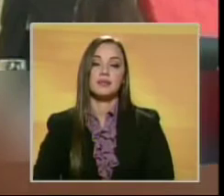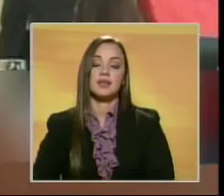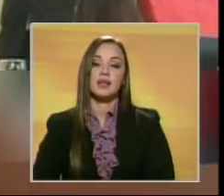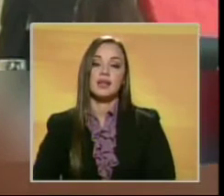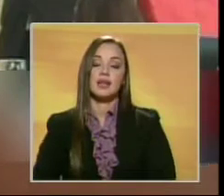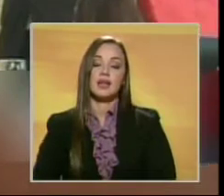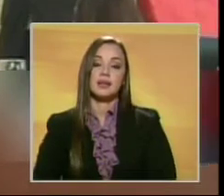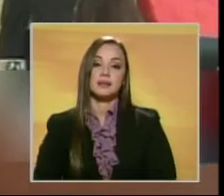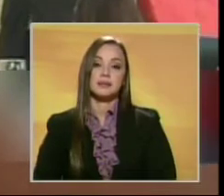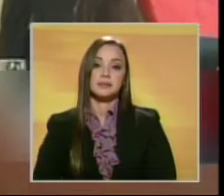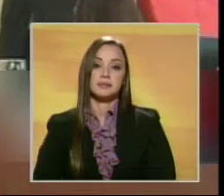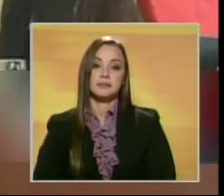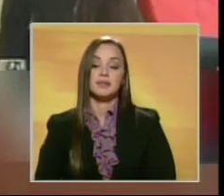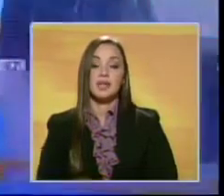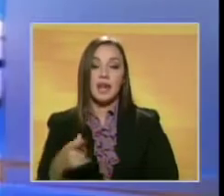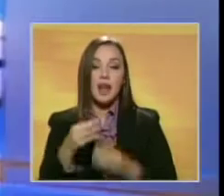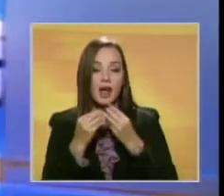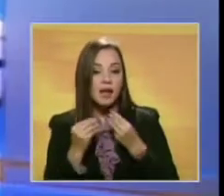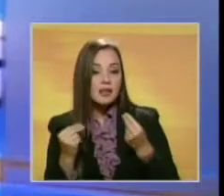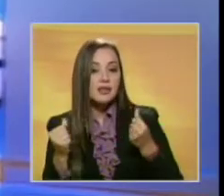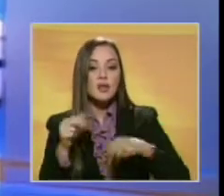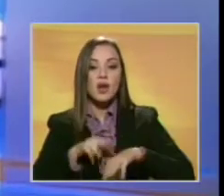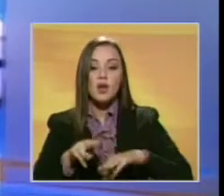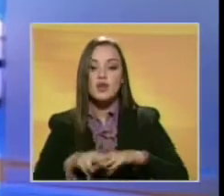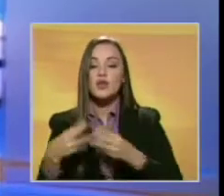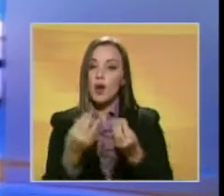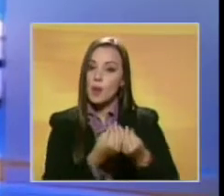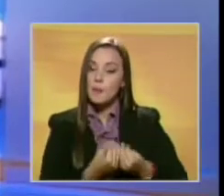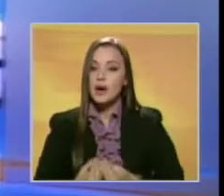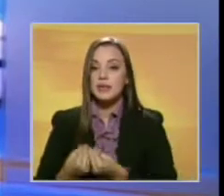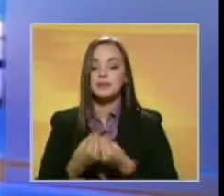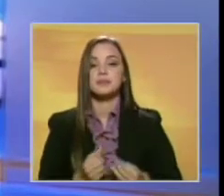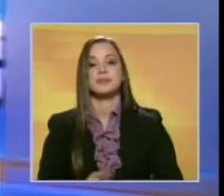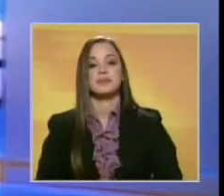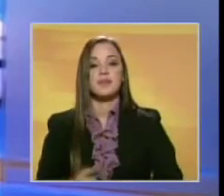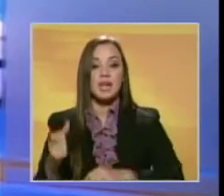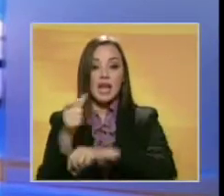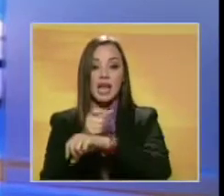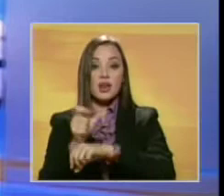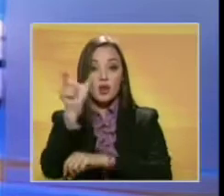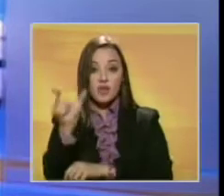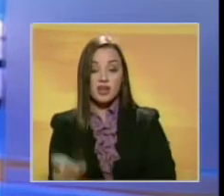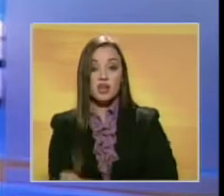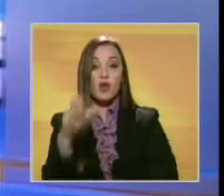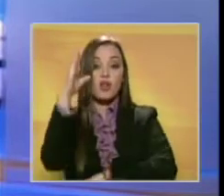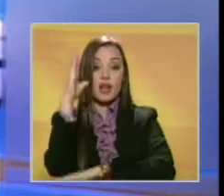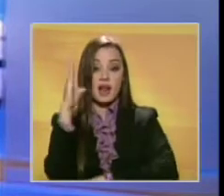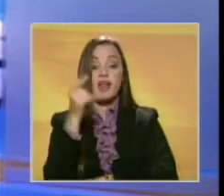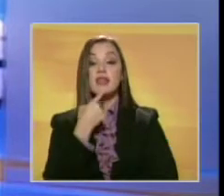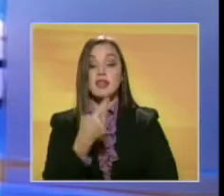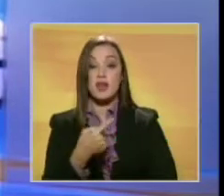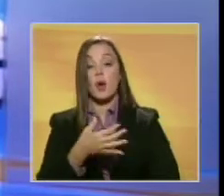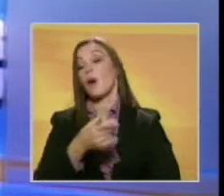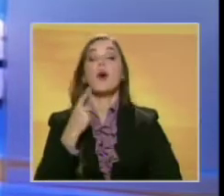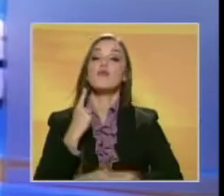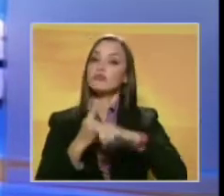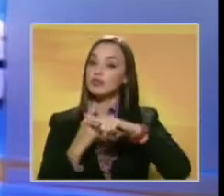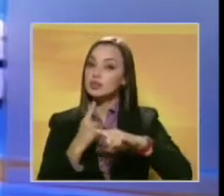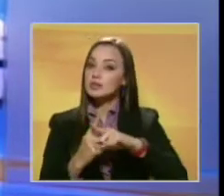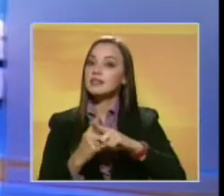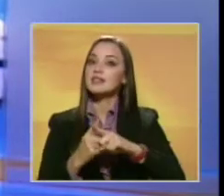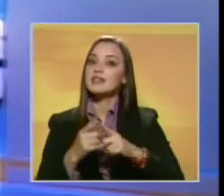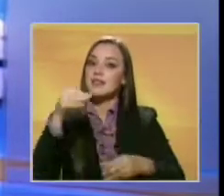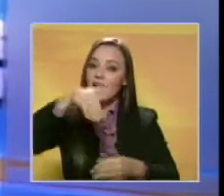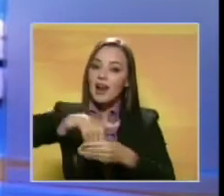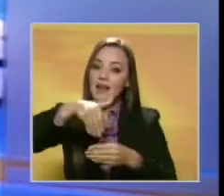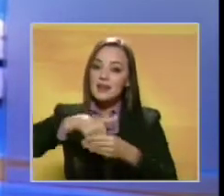sus niños nos acompaña. El gobernador del estado Lara, Henry Falcón, calificó como positiva la jornada de primarias de la Mesa de la Unidad y